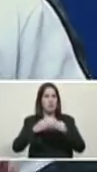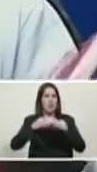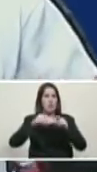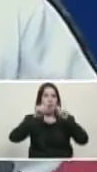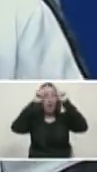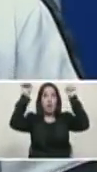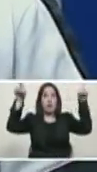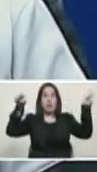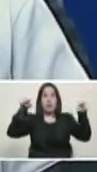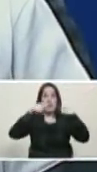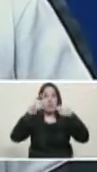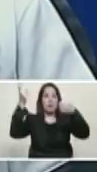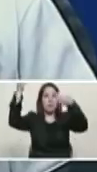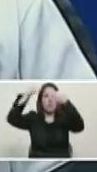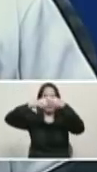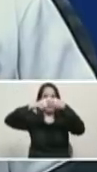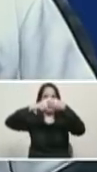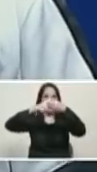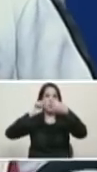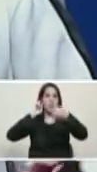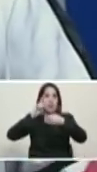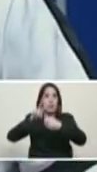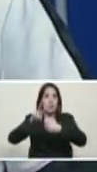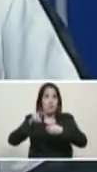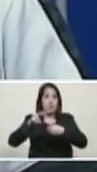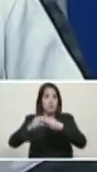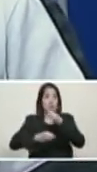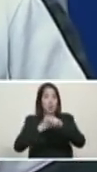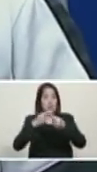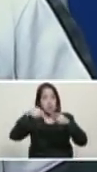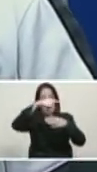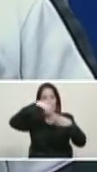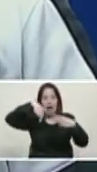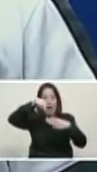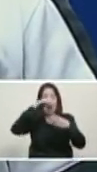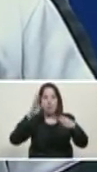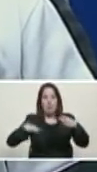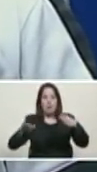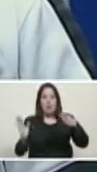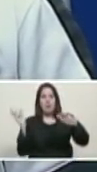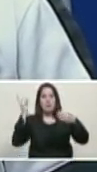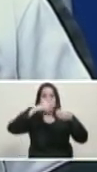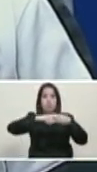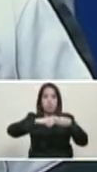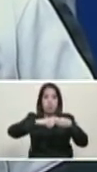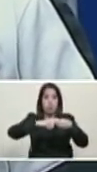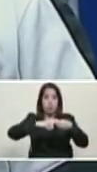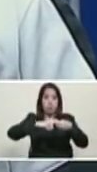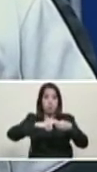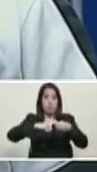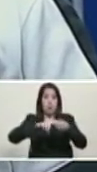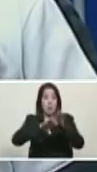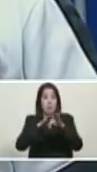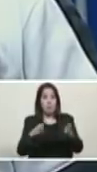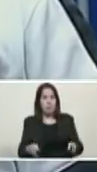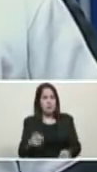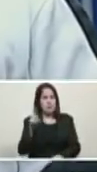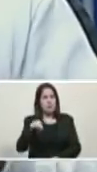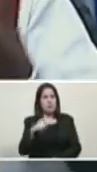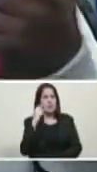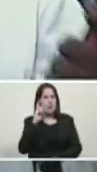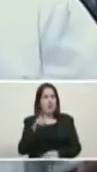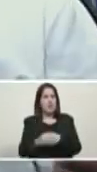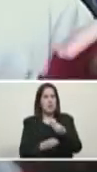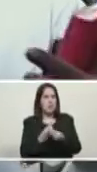que creo que podemos aportar para venezuela bella estamos haciendo aros estamos haciendo cosas importantes estamos haciendo unas importantísimas presiones que pueden estar